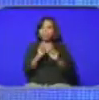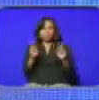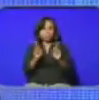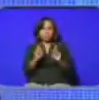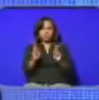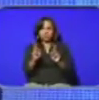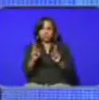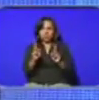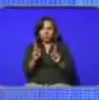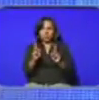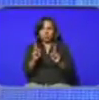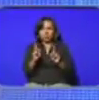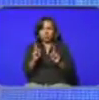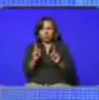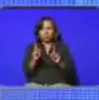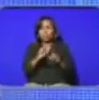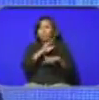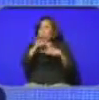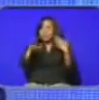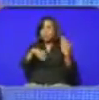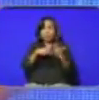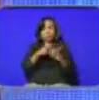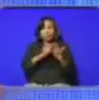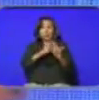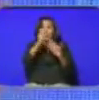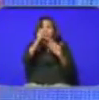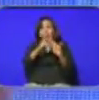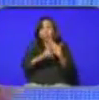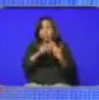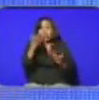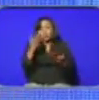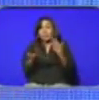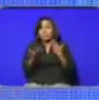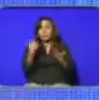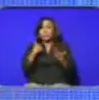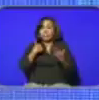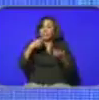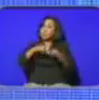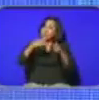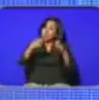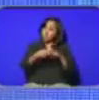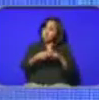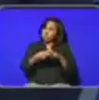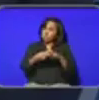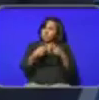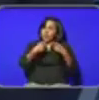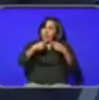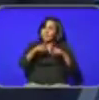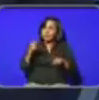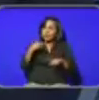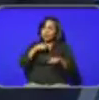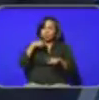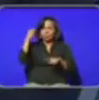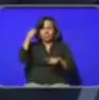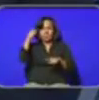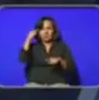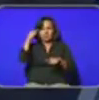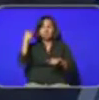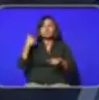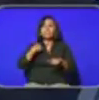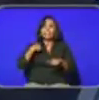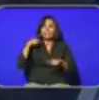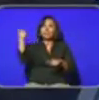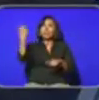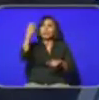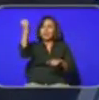todo proyecto, puede tener riesgos, pero nosotros estamos apostando al éxito, estamos apostando a hacerlo